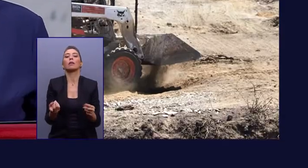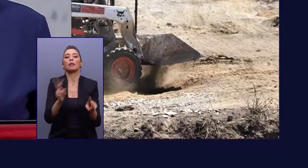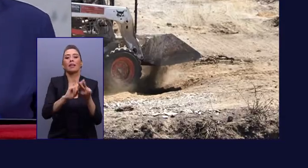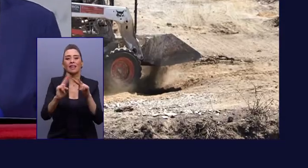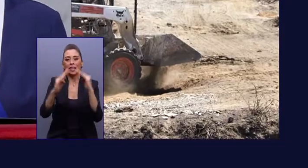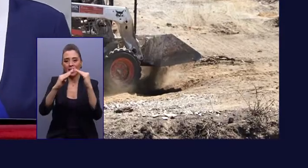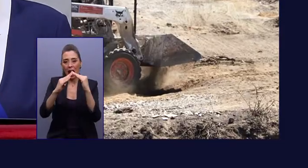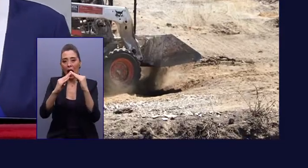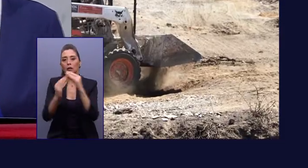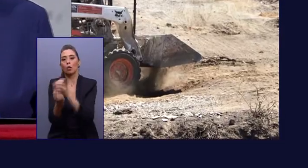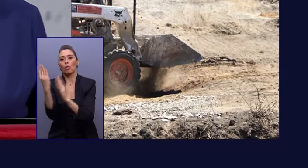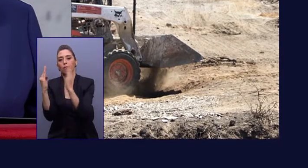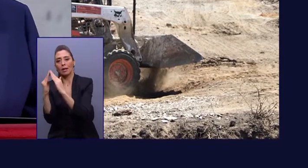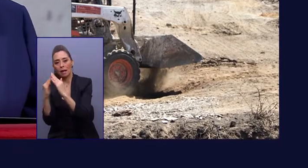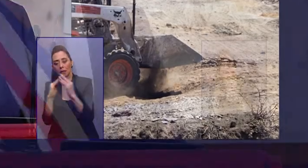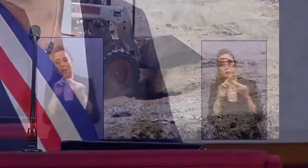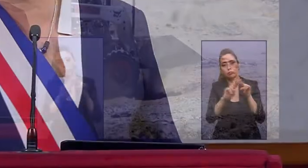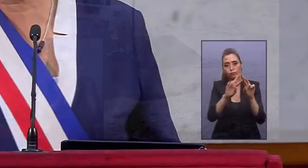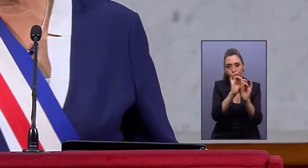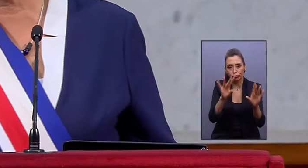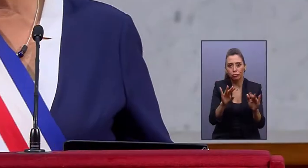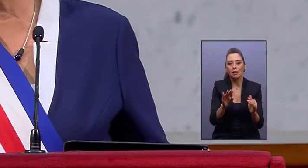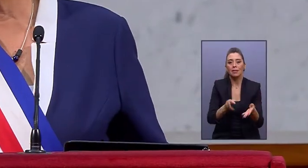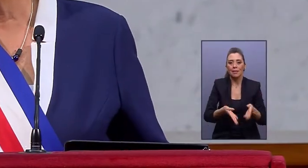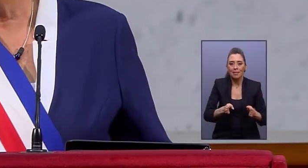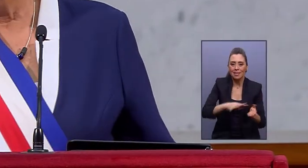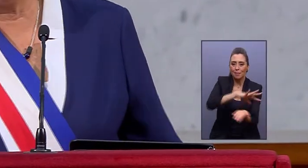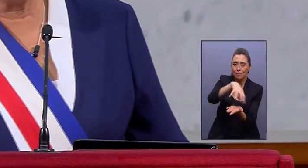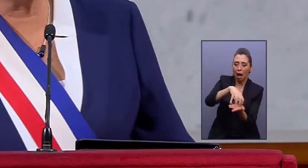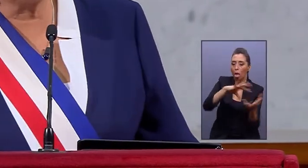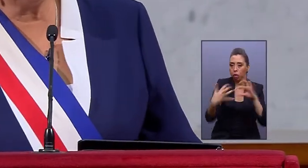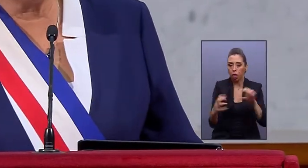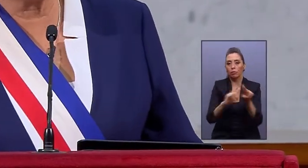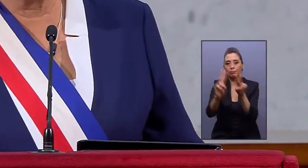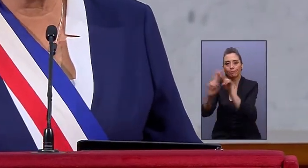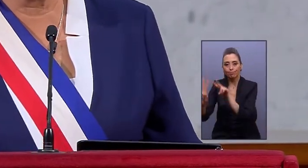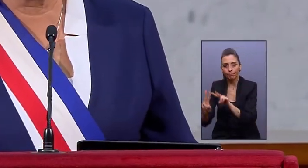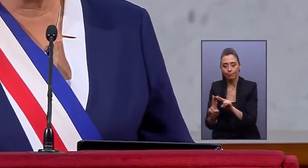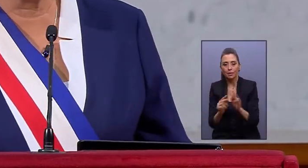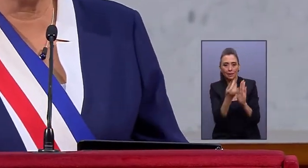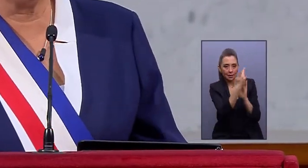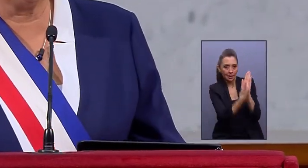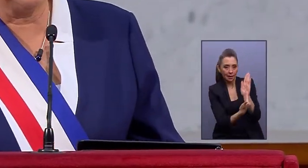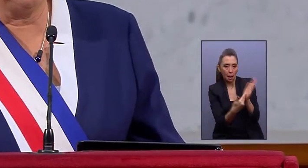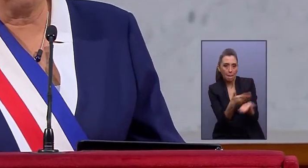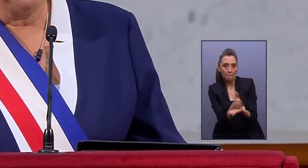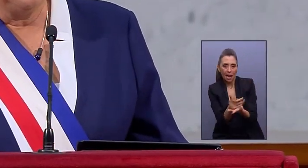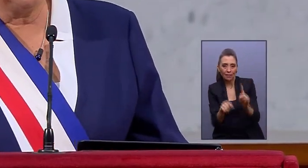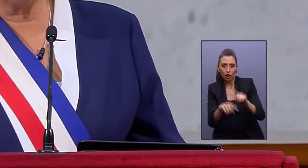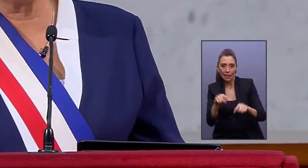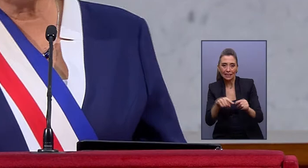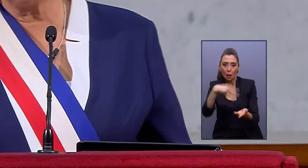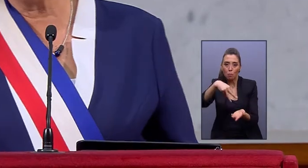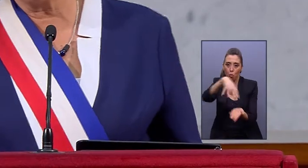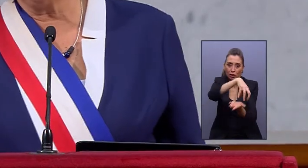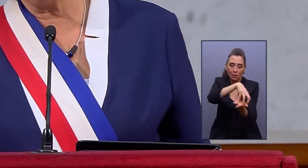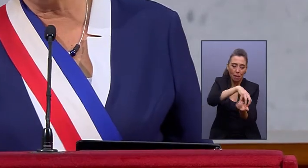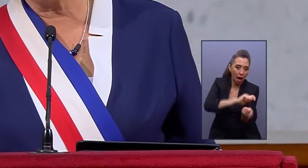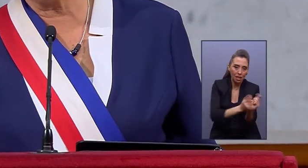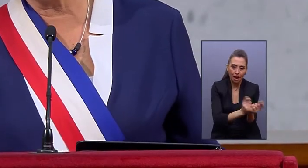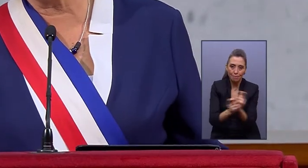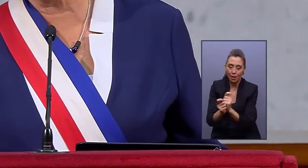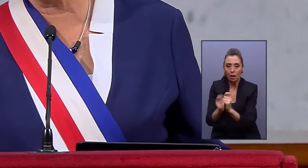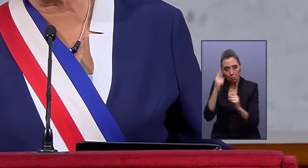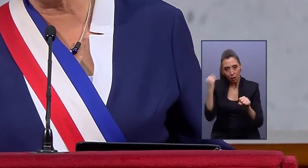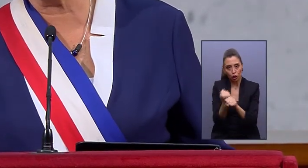reparación de vivienda, recuperación de infraestructura urbana, adecuación de los instrumentos de planificación territorial y ejecución de obras